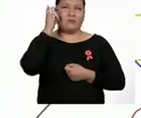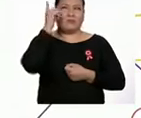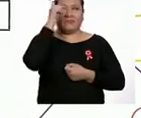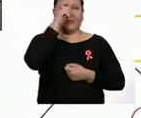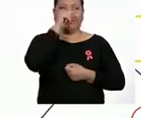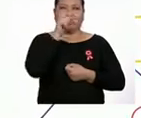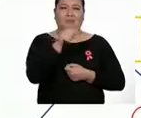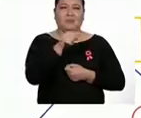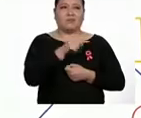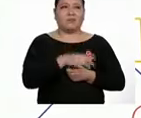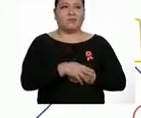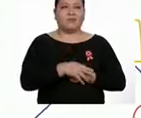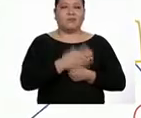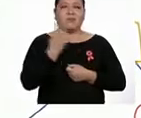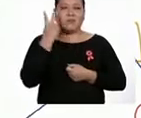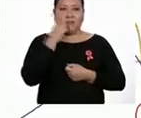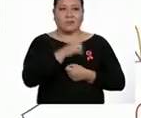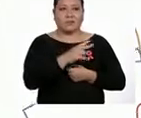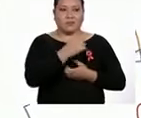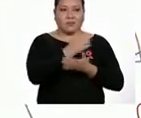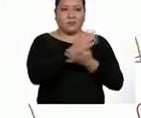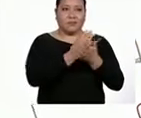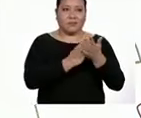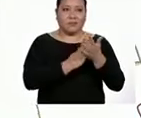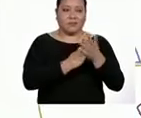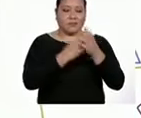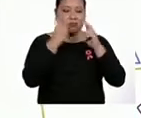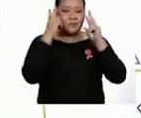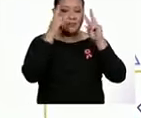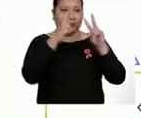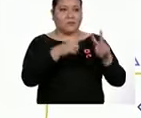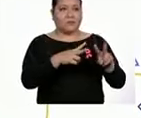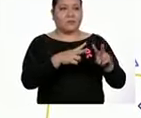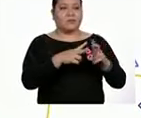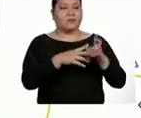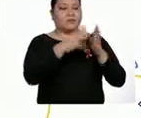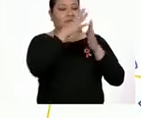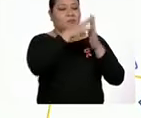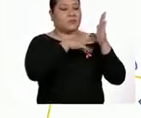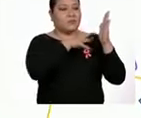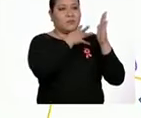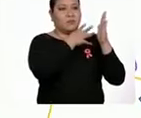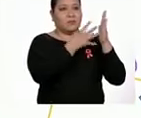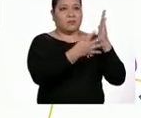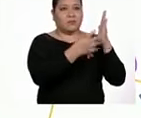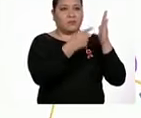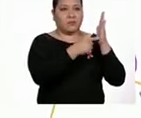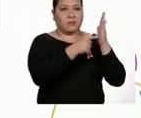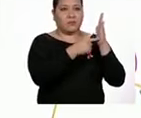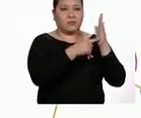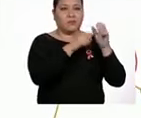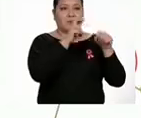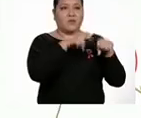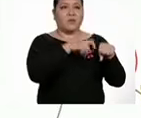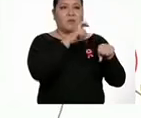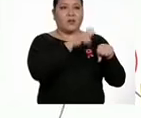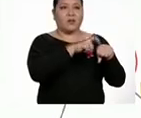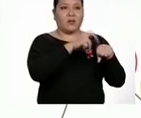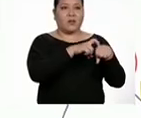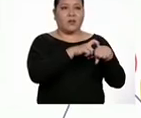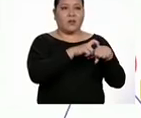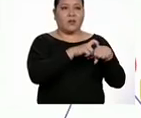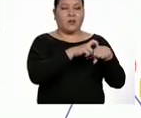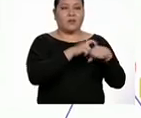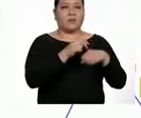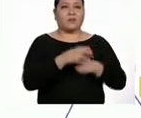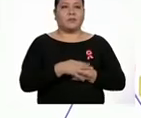eso. Vamos por partes. Enfoquémonos en los intervalos de las categorías normal y